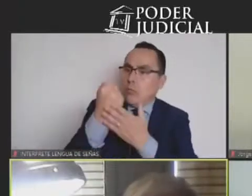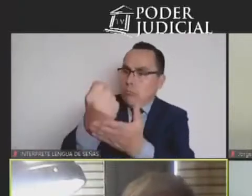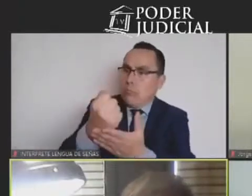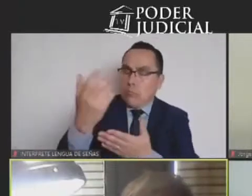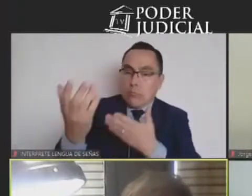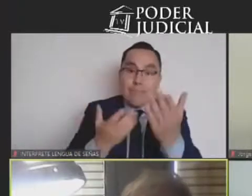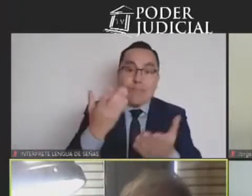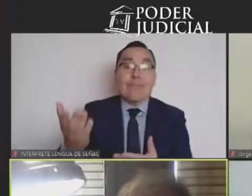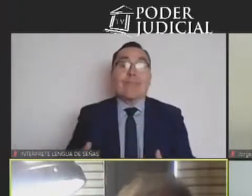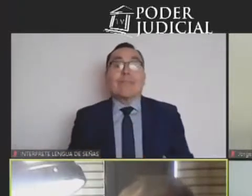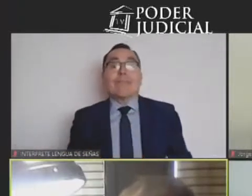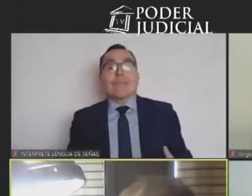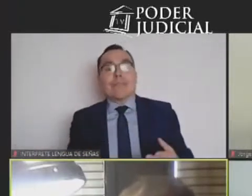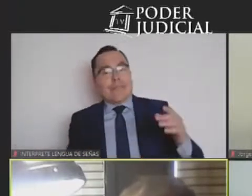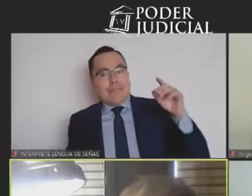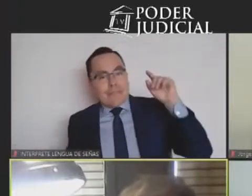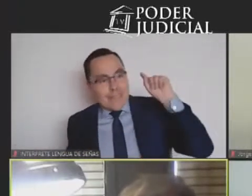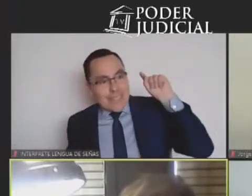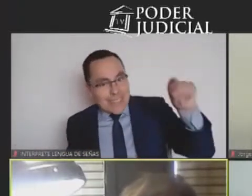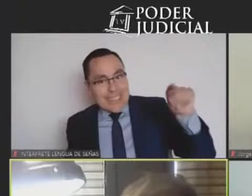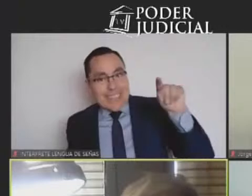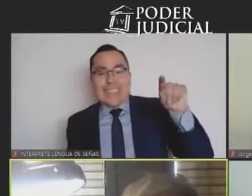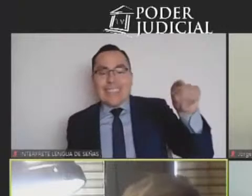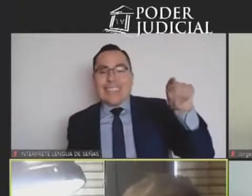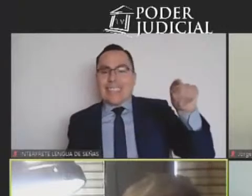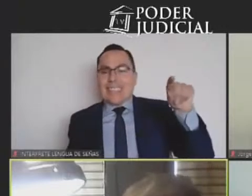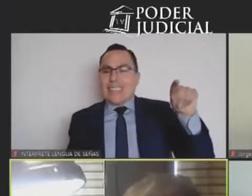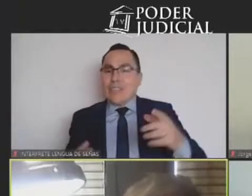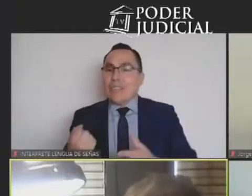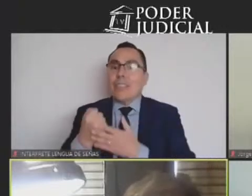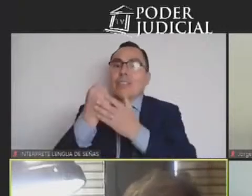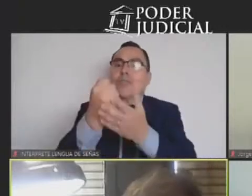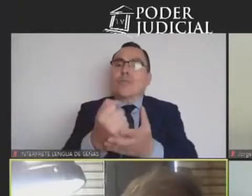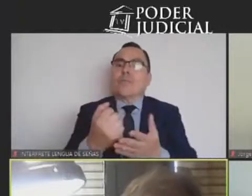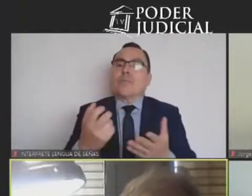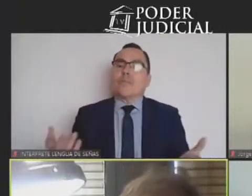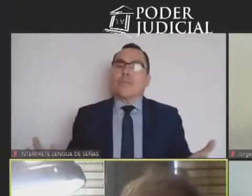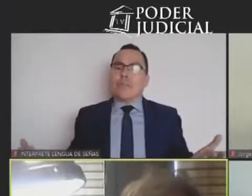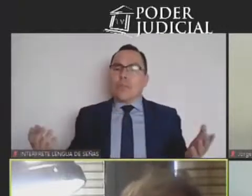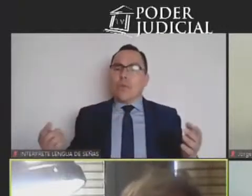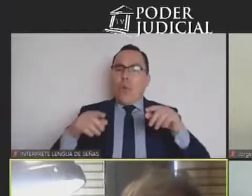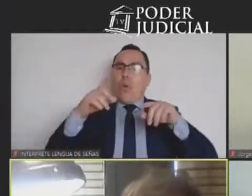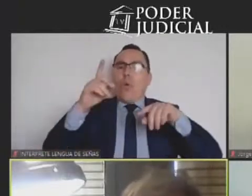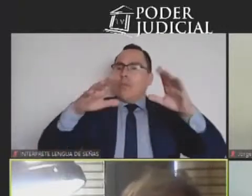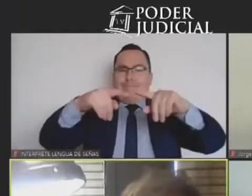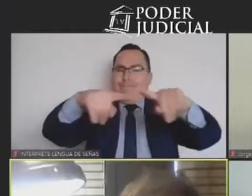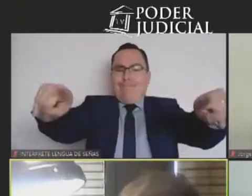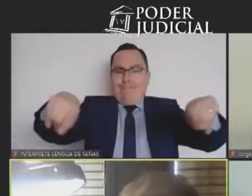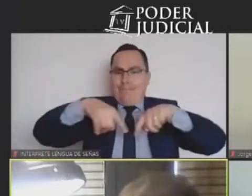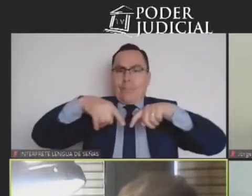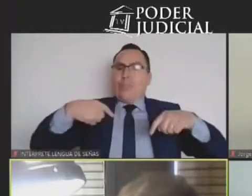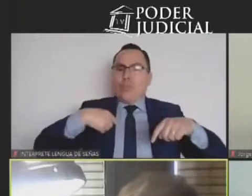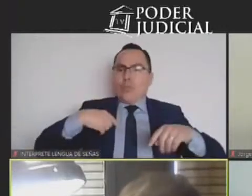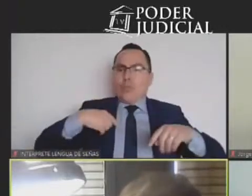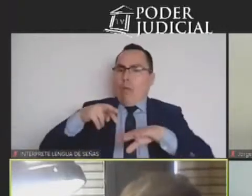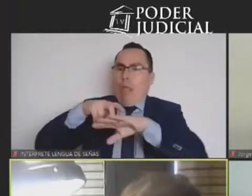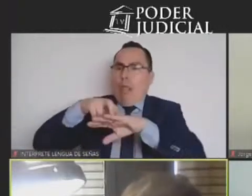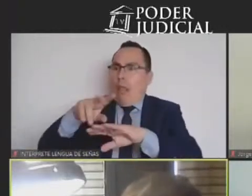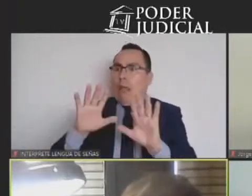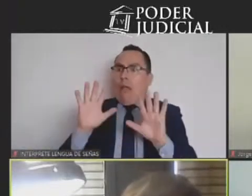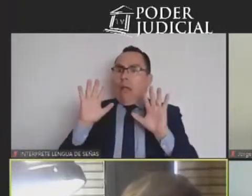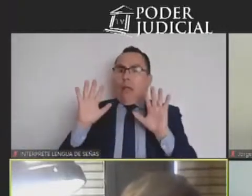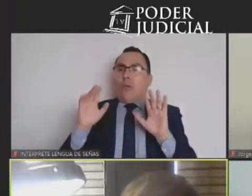yo en modo alguno creo que sea un terreno que no deba pisarse por los